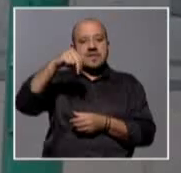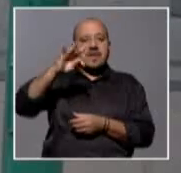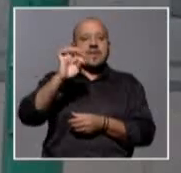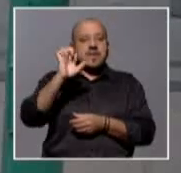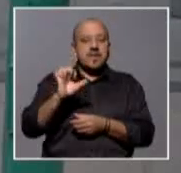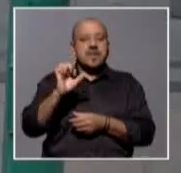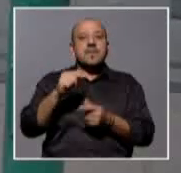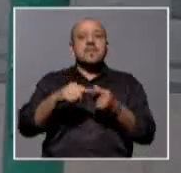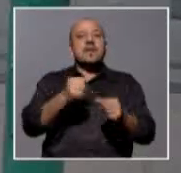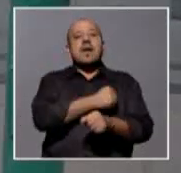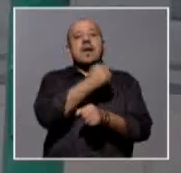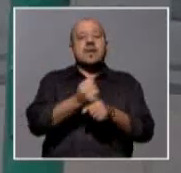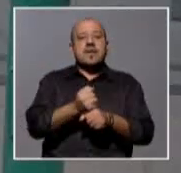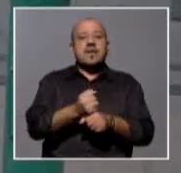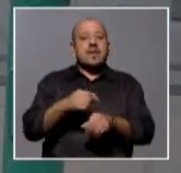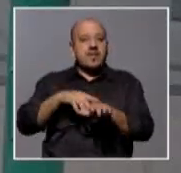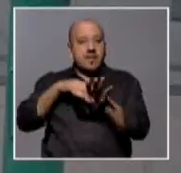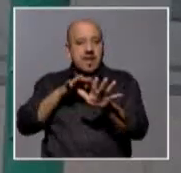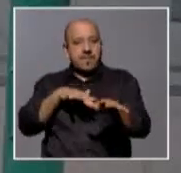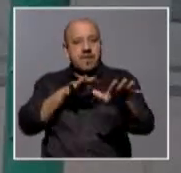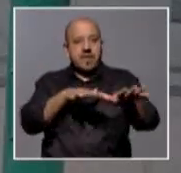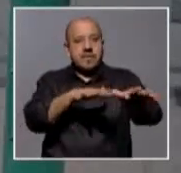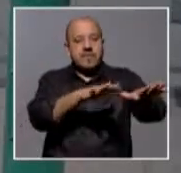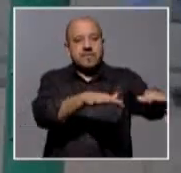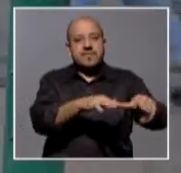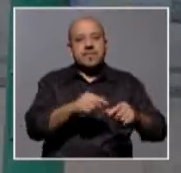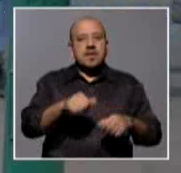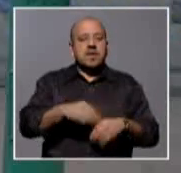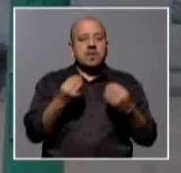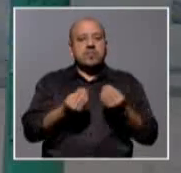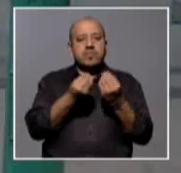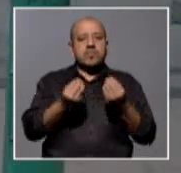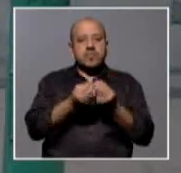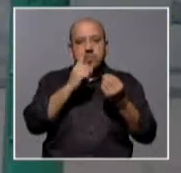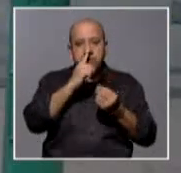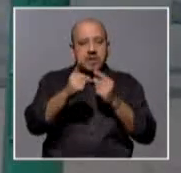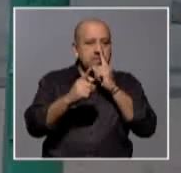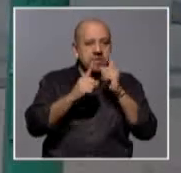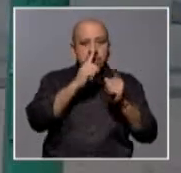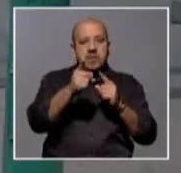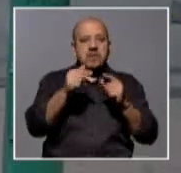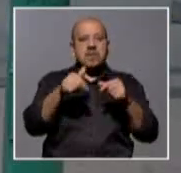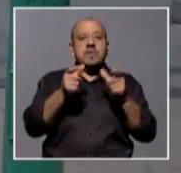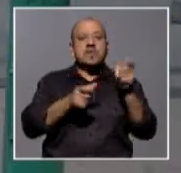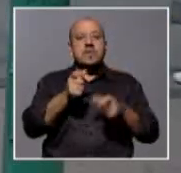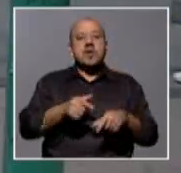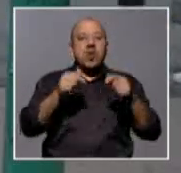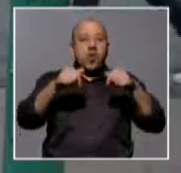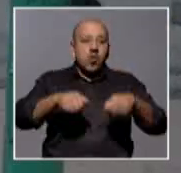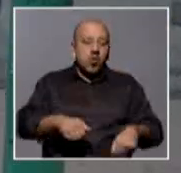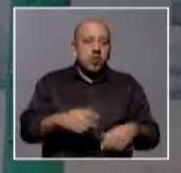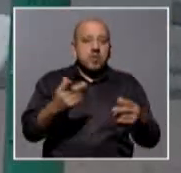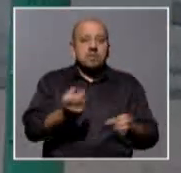julio, hasta donde llega en general la multitudinaria marcha de decenas y decenas de miles de personas. Hoy será virtual, hoy será con